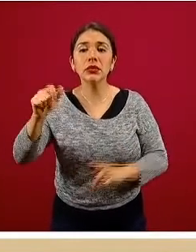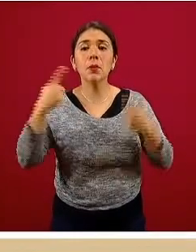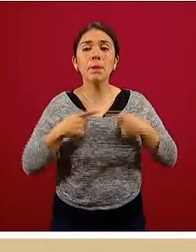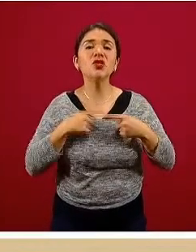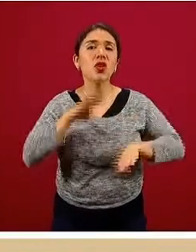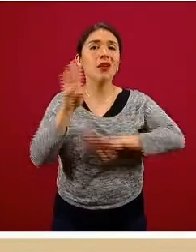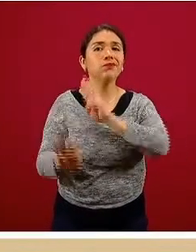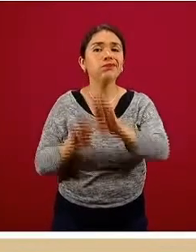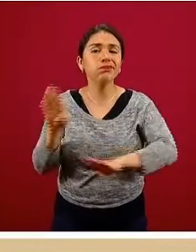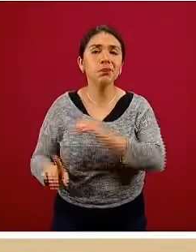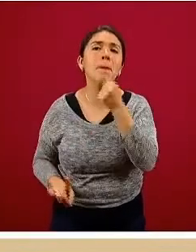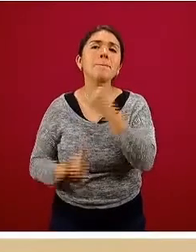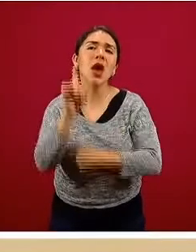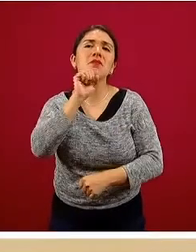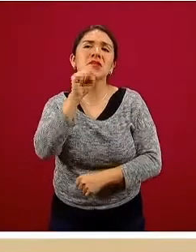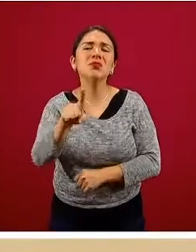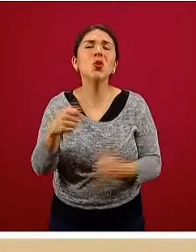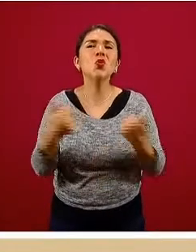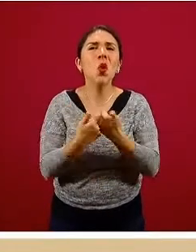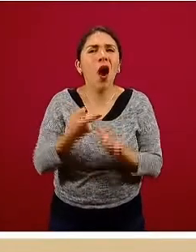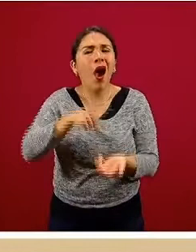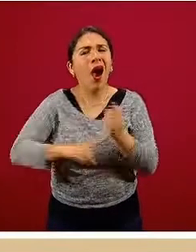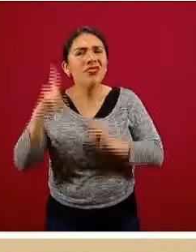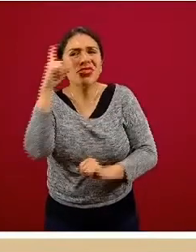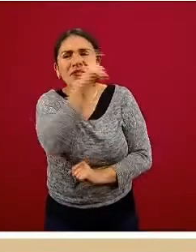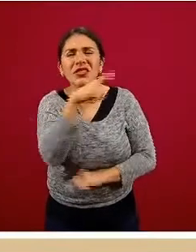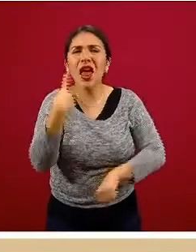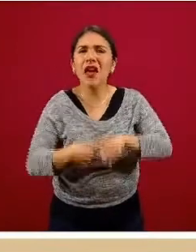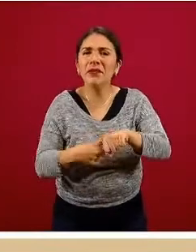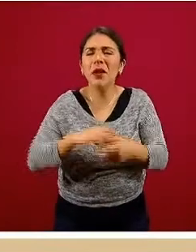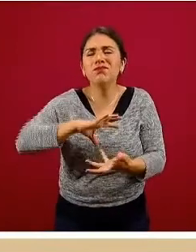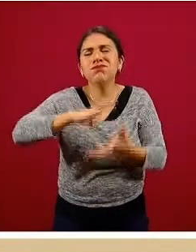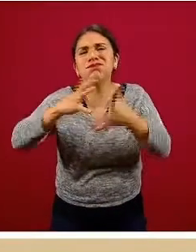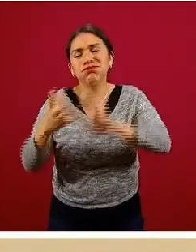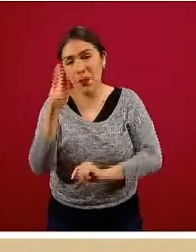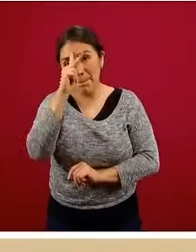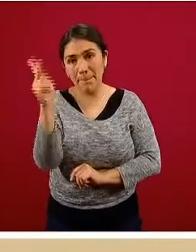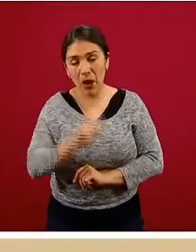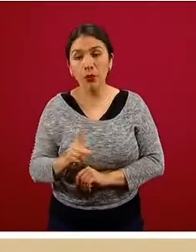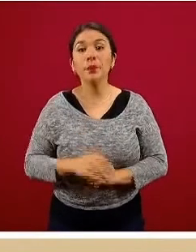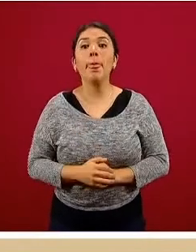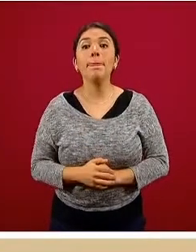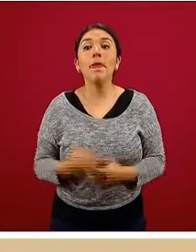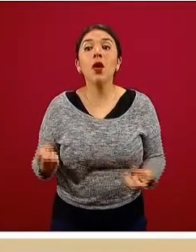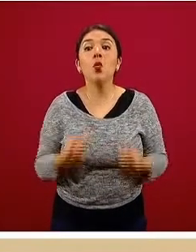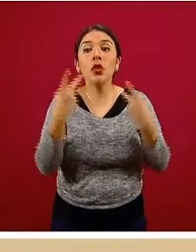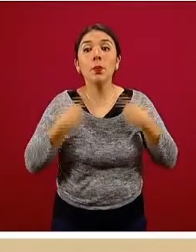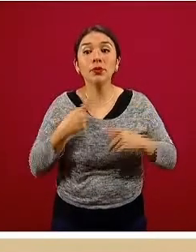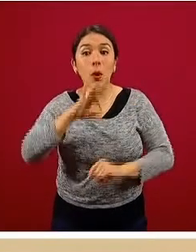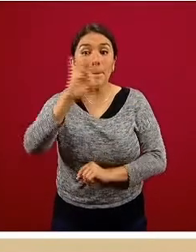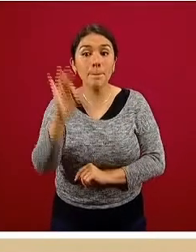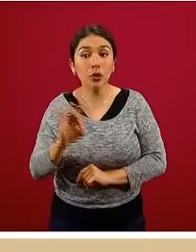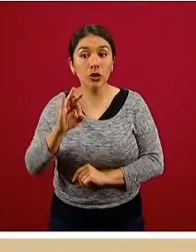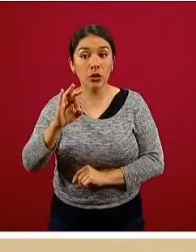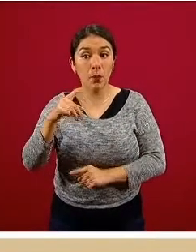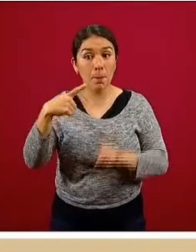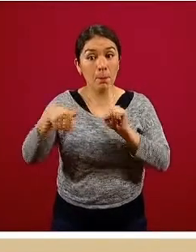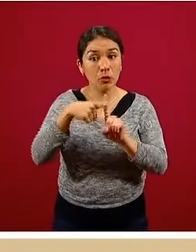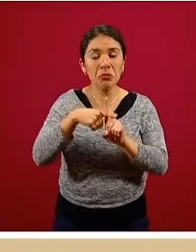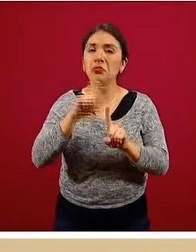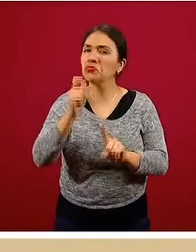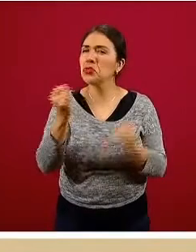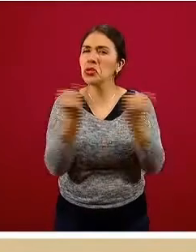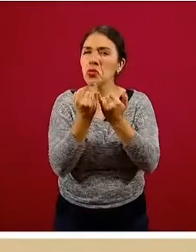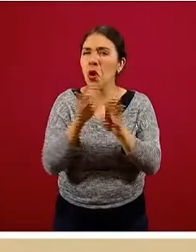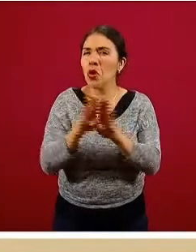62.076 defunciones a consecuencia de complicaciones de la enfermedad. El porcentaje de positividad se mantiene similar